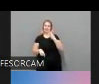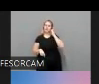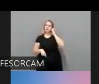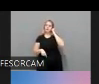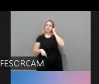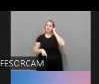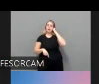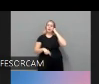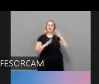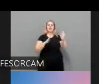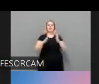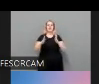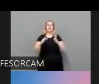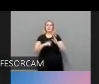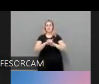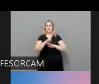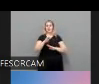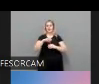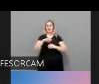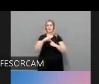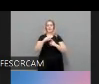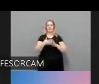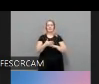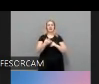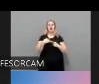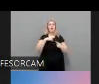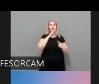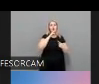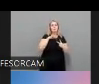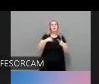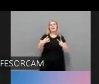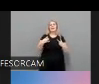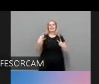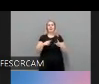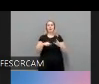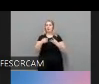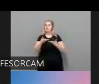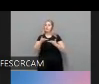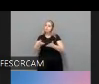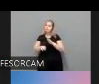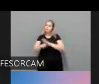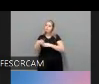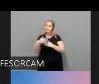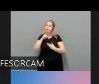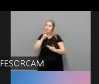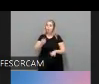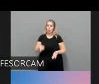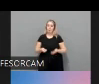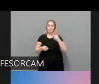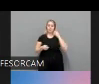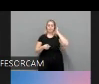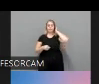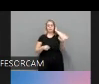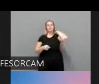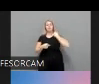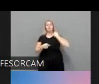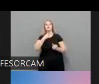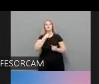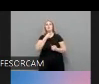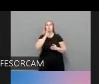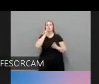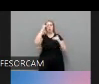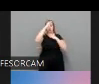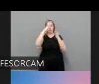clave. ¿Cómo son? ¿Qué necesitan? ¿Y qué podemos hacer para ayudarles en su desarrollo? Me gusta porque aconseja atendiendo